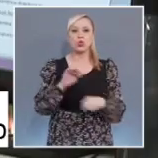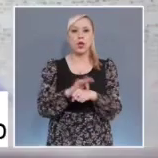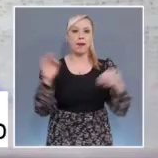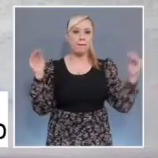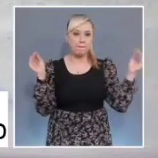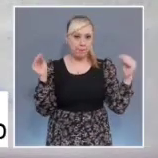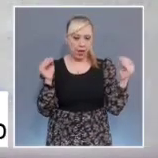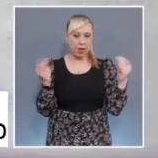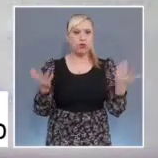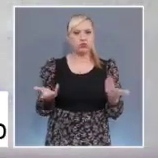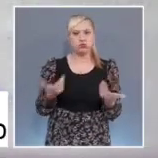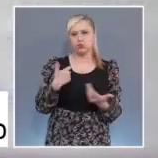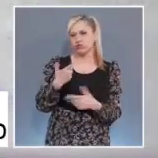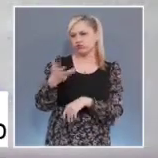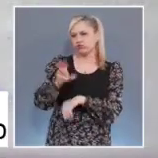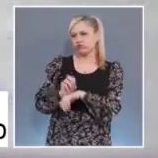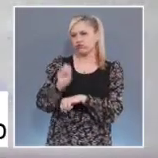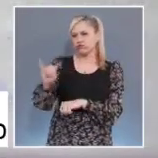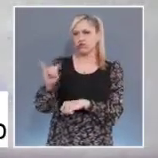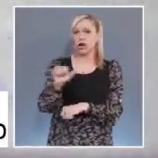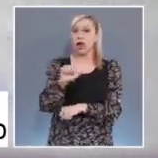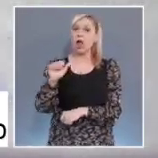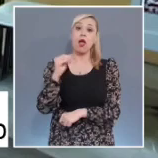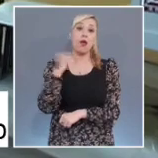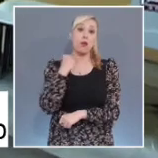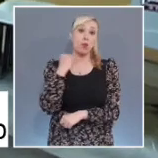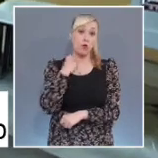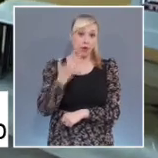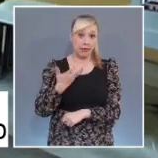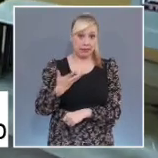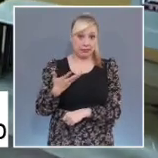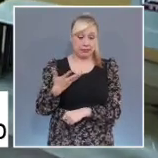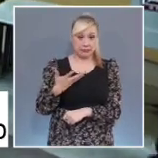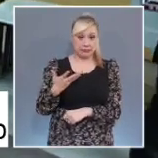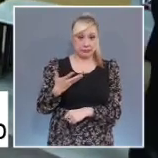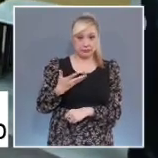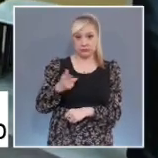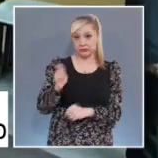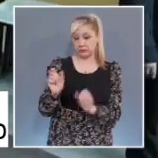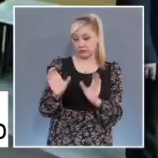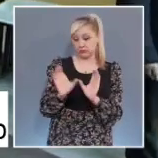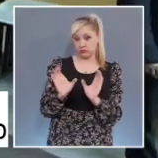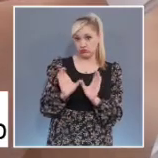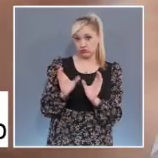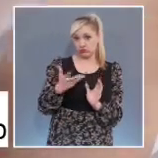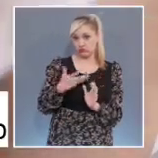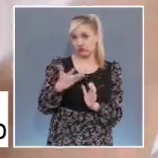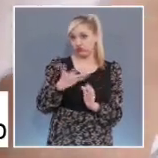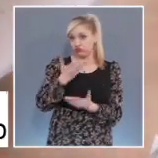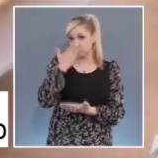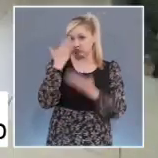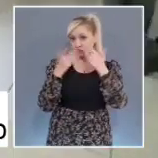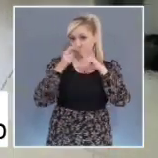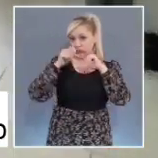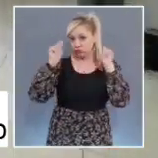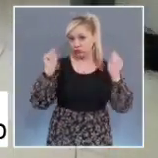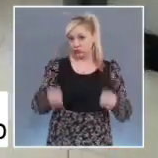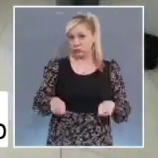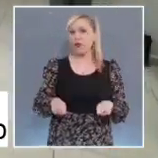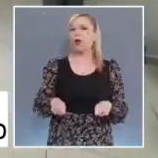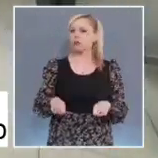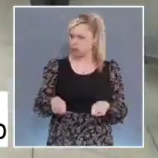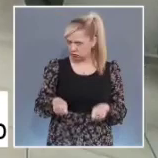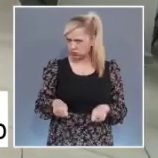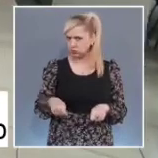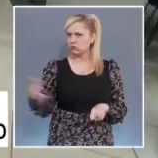persona licenciada en Derecho para actuar con facultades amplias dentro de dicho juicio, la persona autorizada estará legitimada para